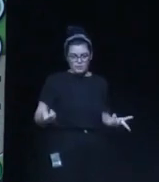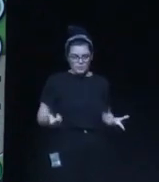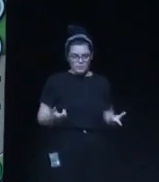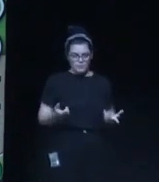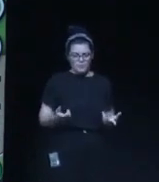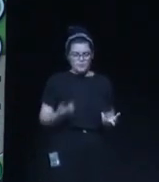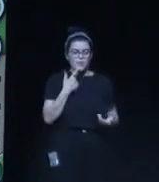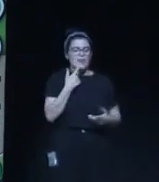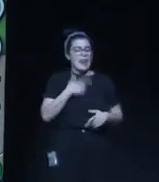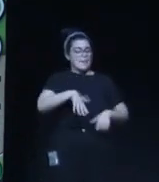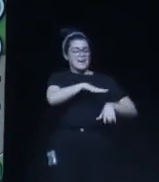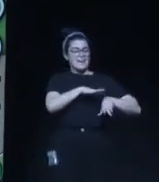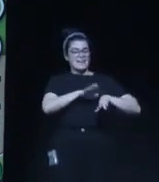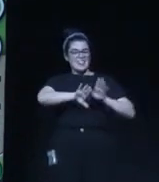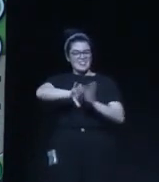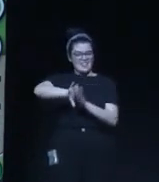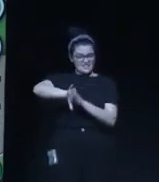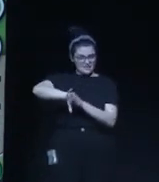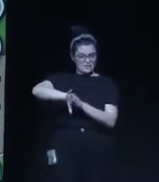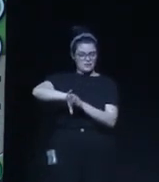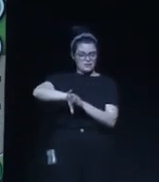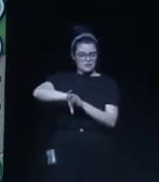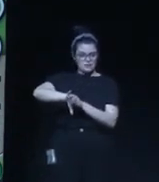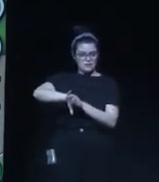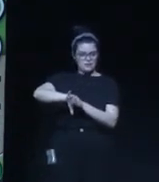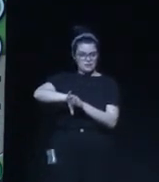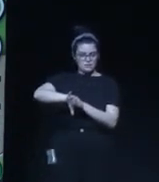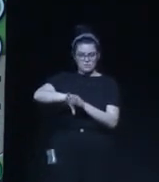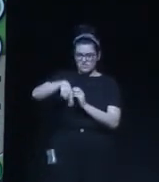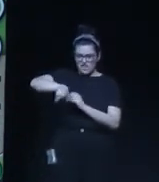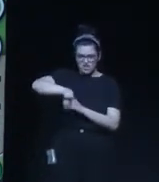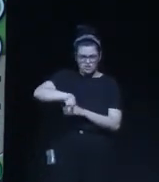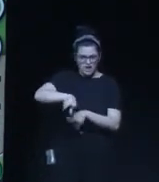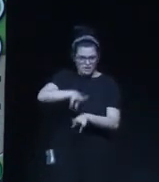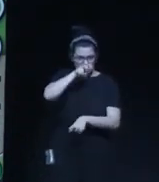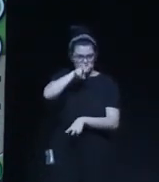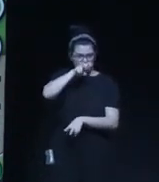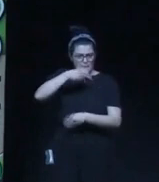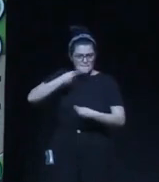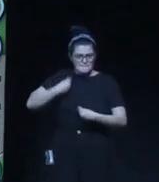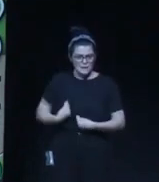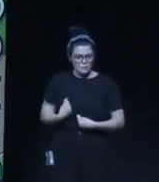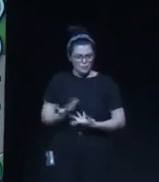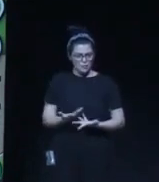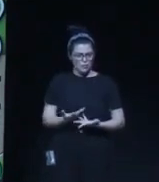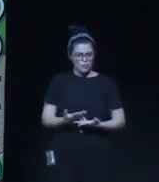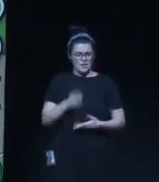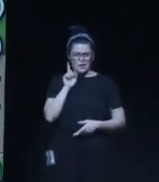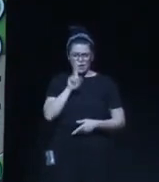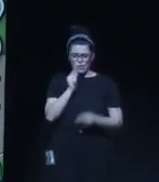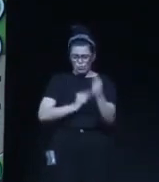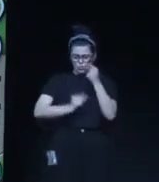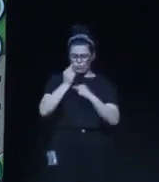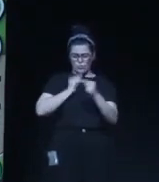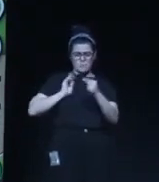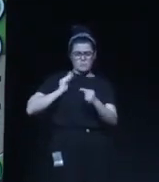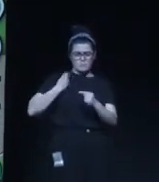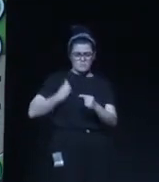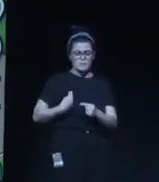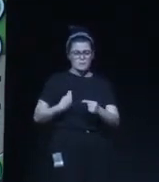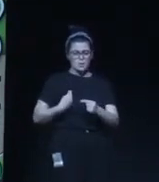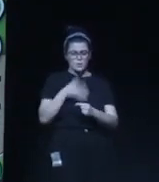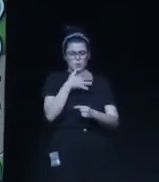la margen derecha, pues si los de margen derecha están chupando lo mismo o más, sí. Porque claro, cuando sopla el viento sur, es que son